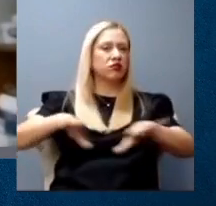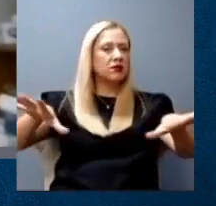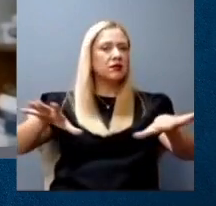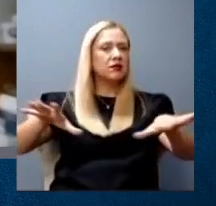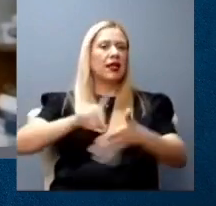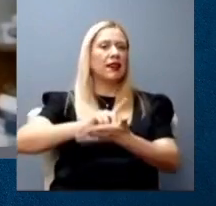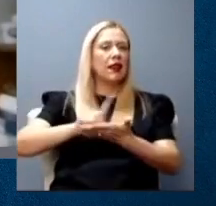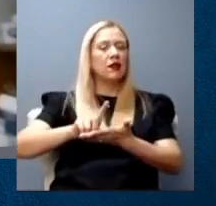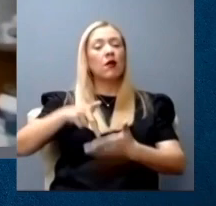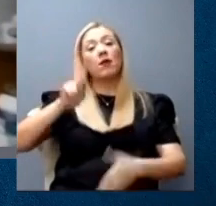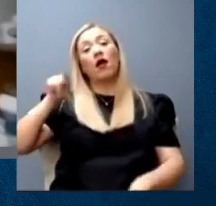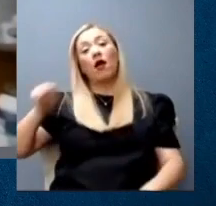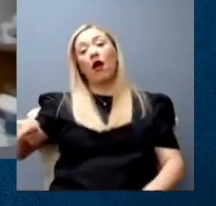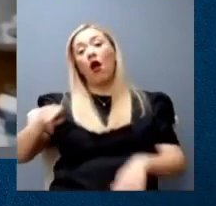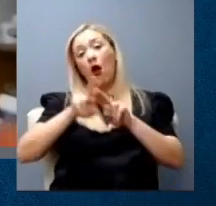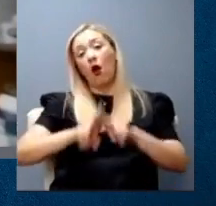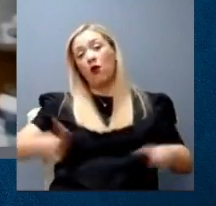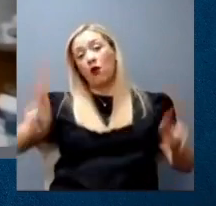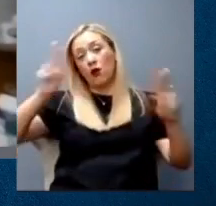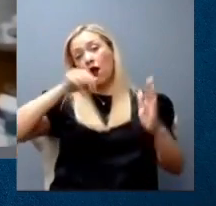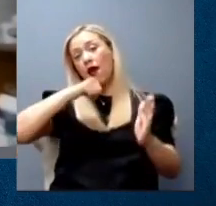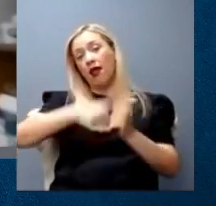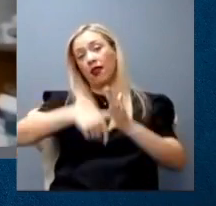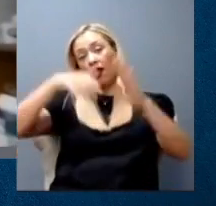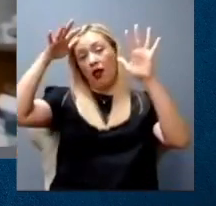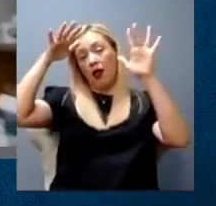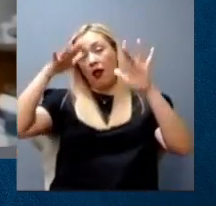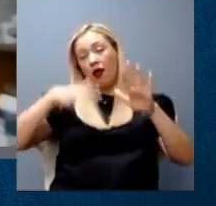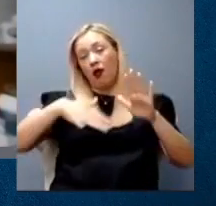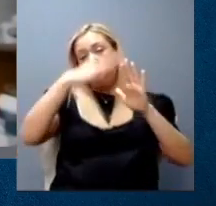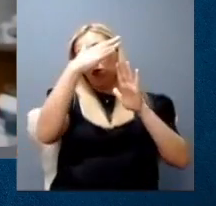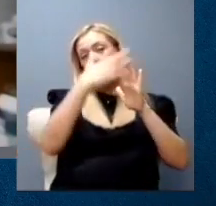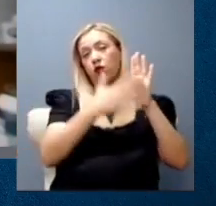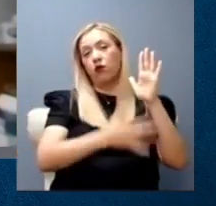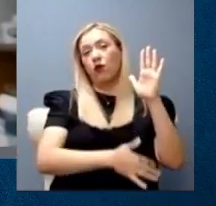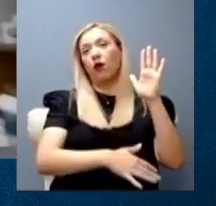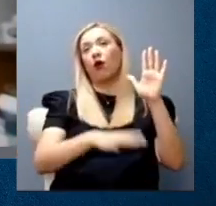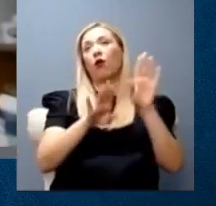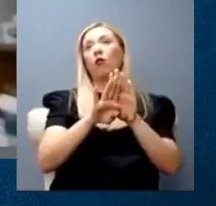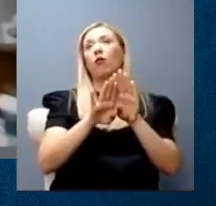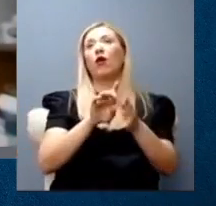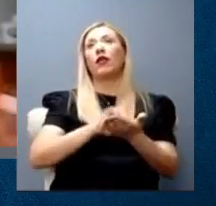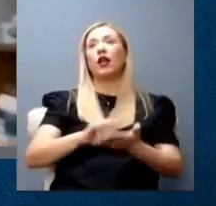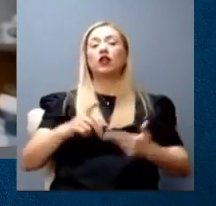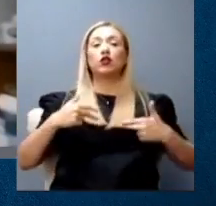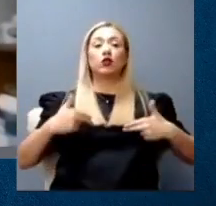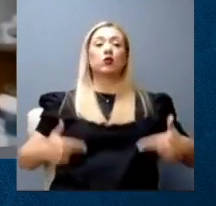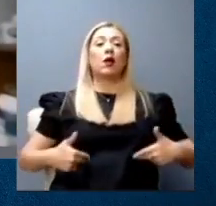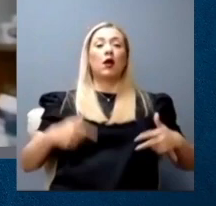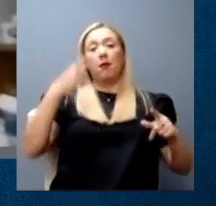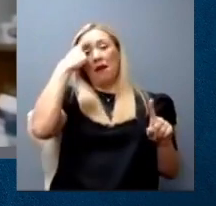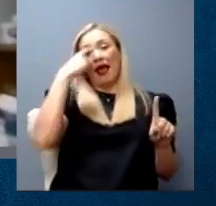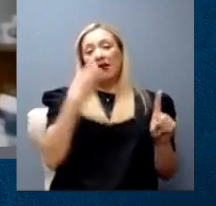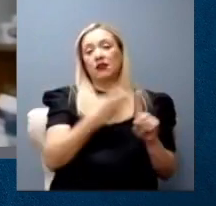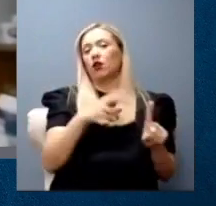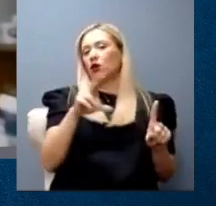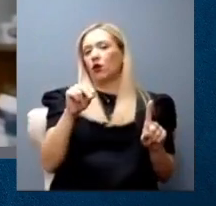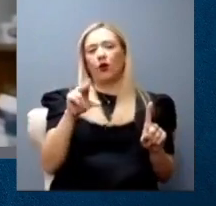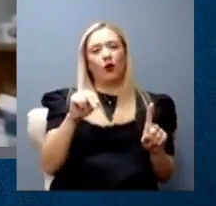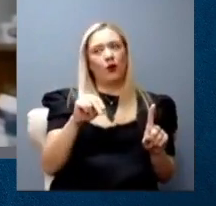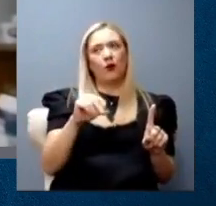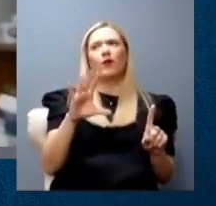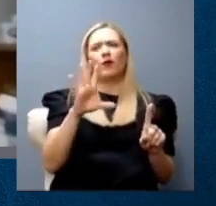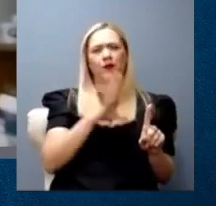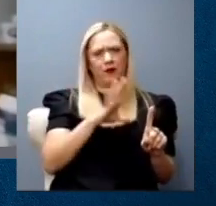la Carta de Naciones Unidas no es una carta, no es un tratado de derechos humanos per se, ¿no? Tenemos, por supuesto, referencias